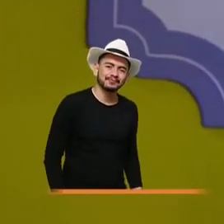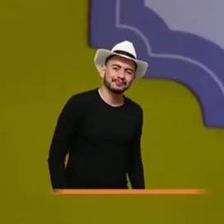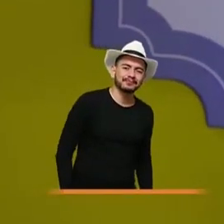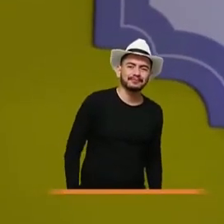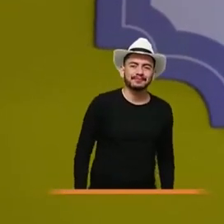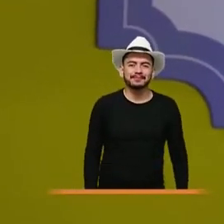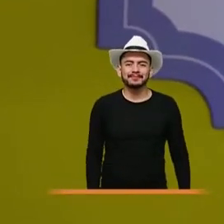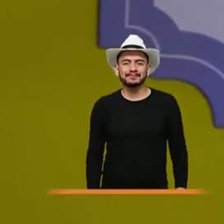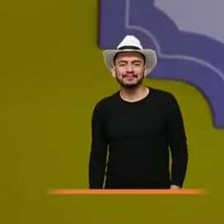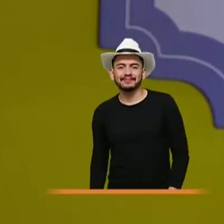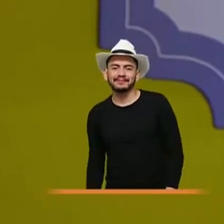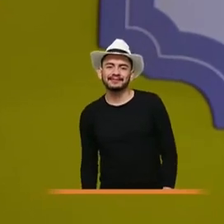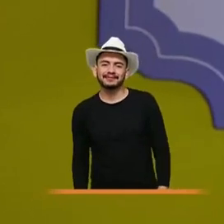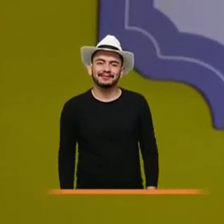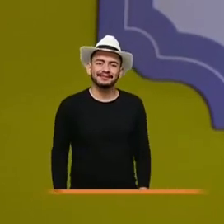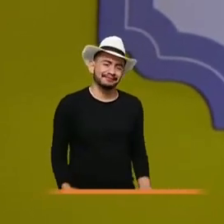es en vivo